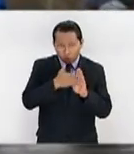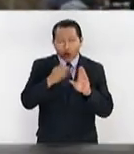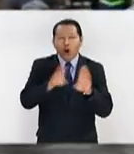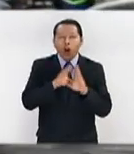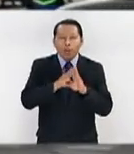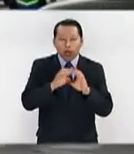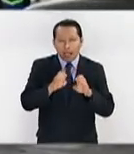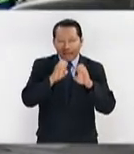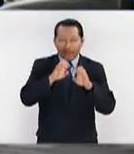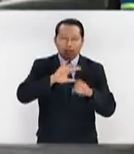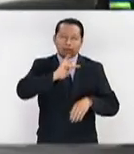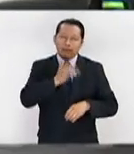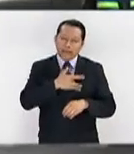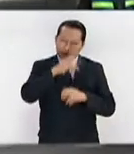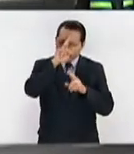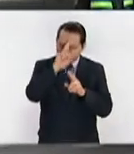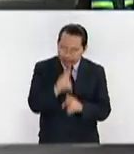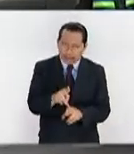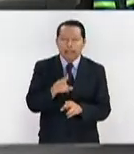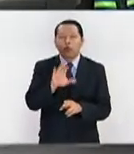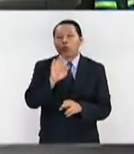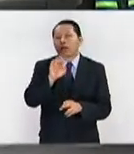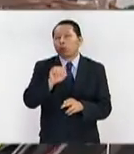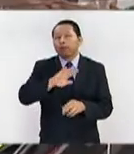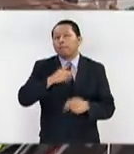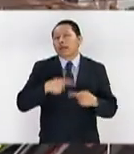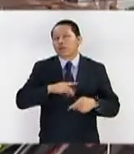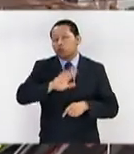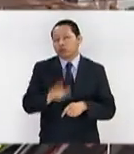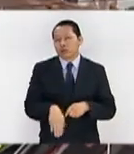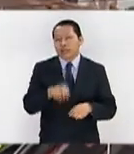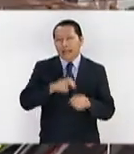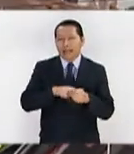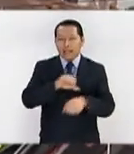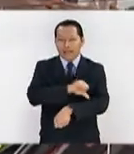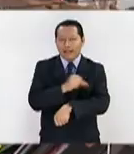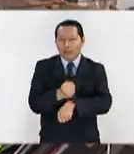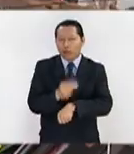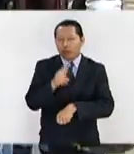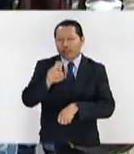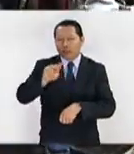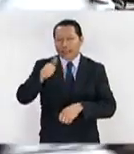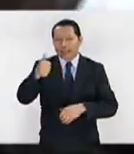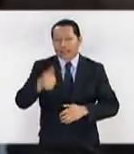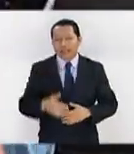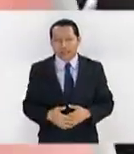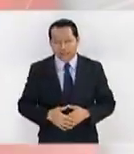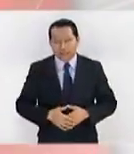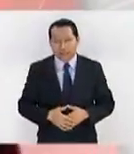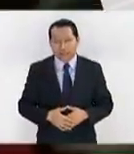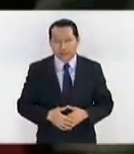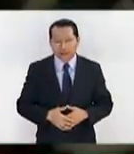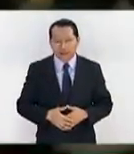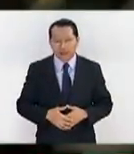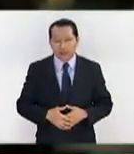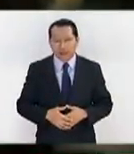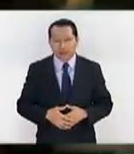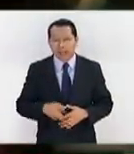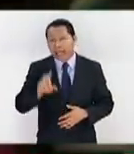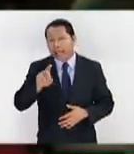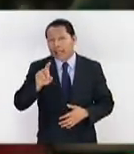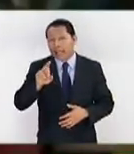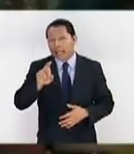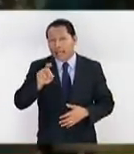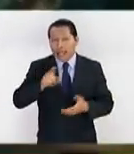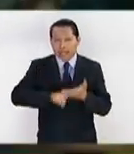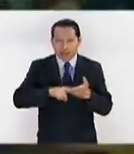en recuerdo a las 49 víctimas fallecidas por el sismo en Álvaro Obregón 286. 30